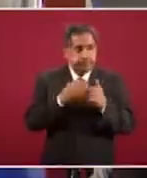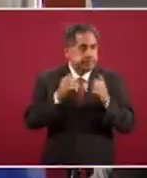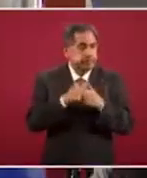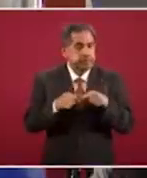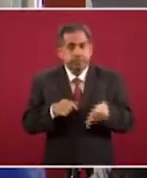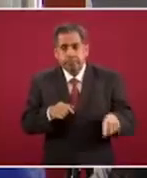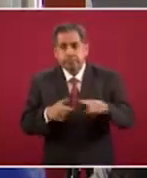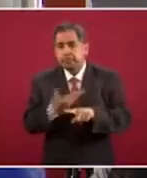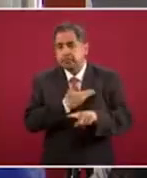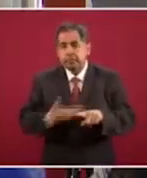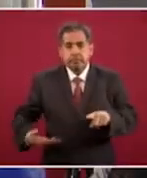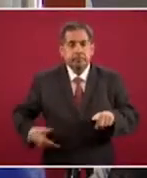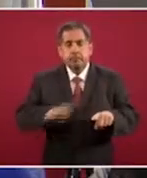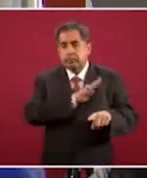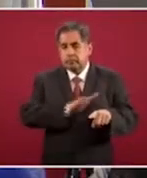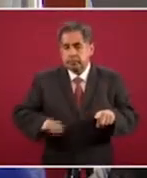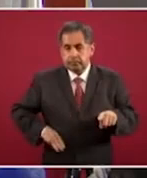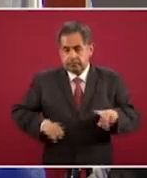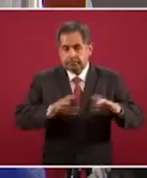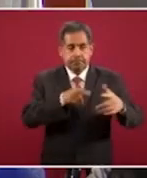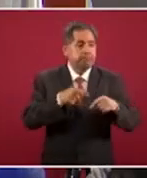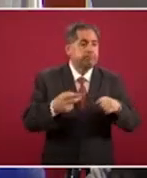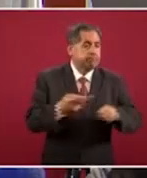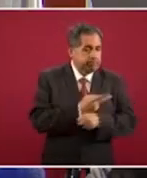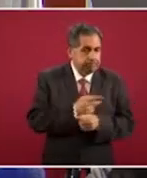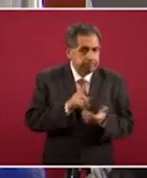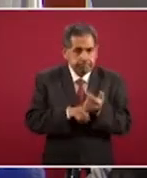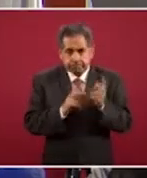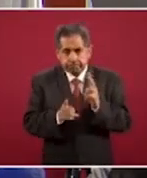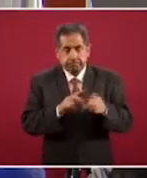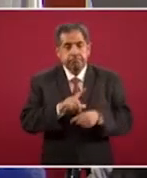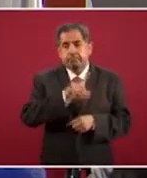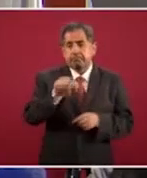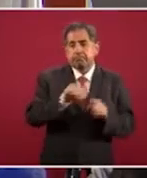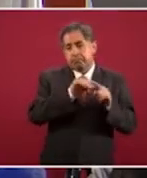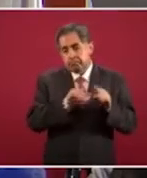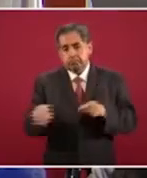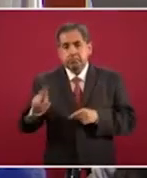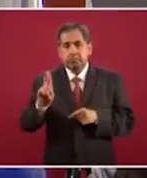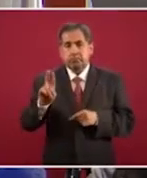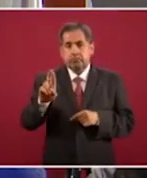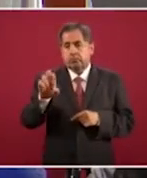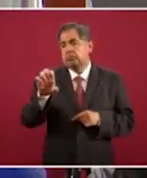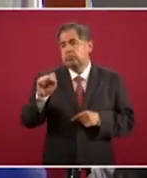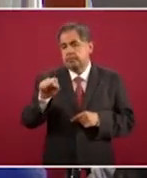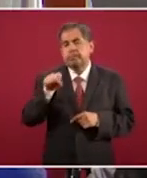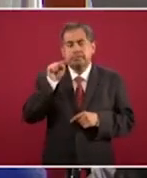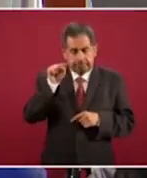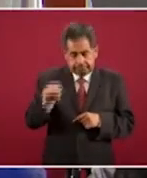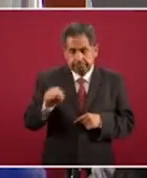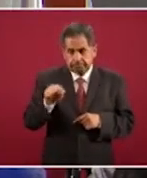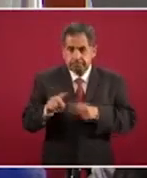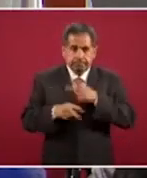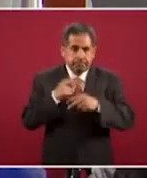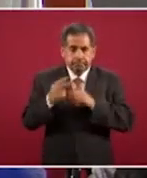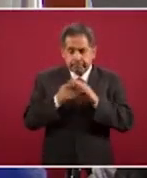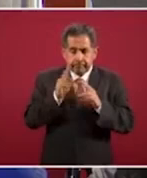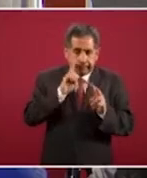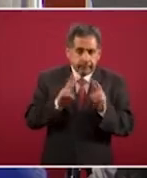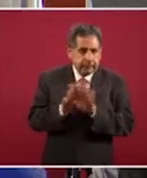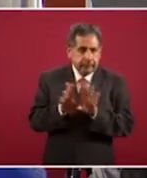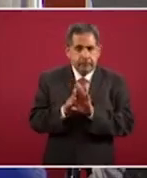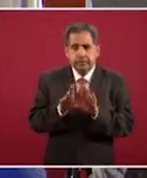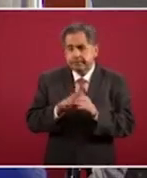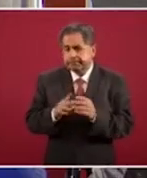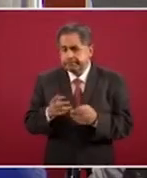los presidentes municipales afectados. Después iremos a Ures a escuchar. Estamos convocando a